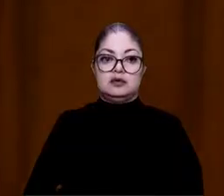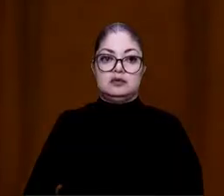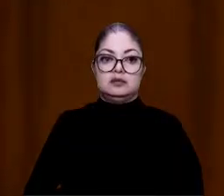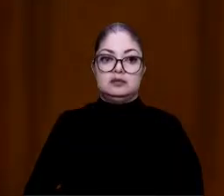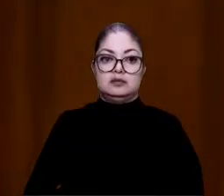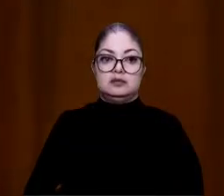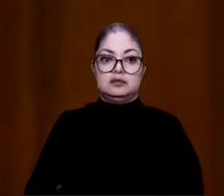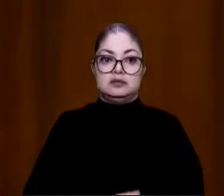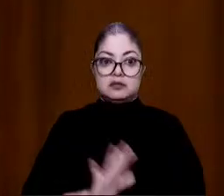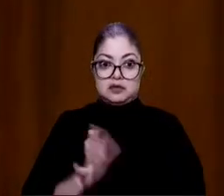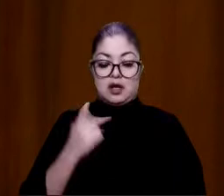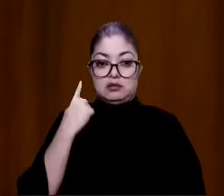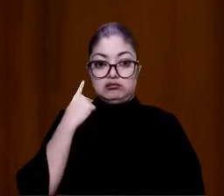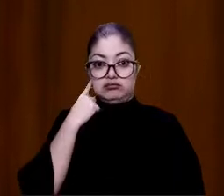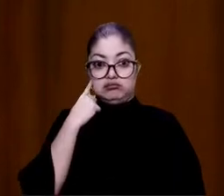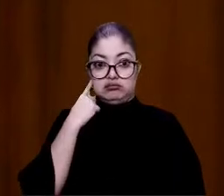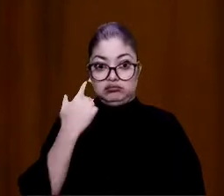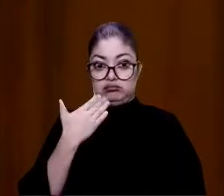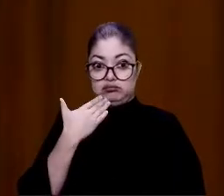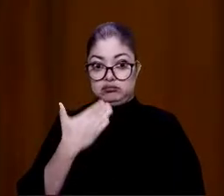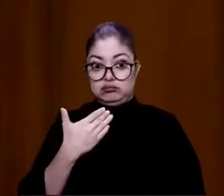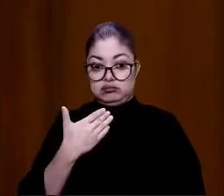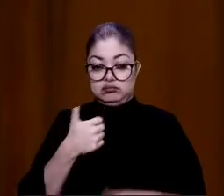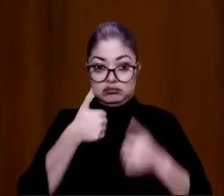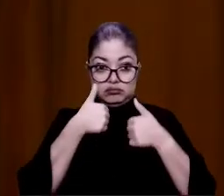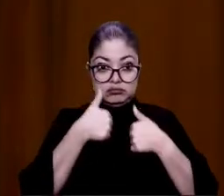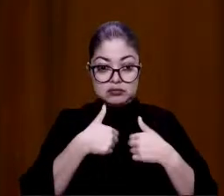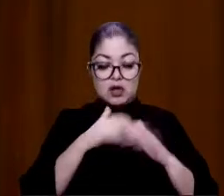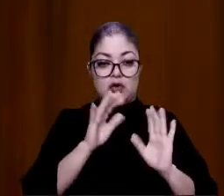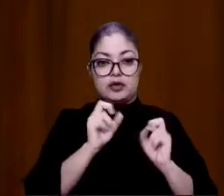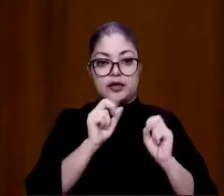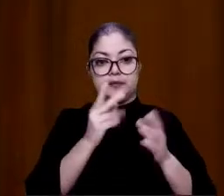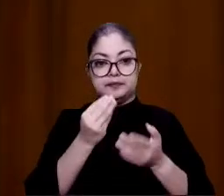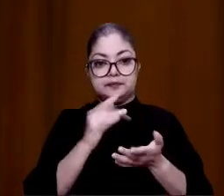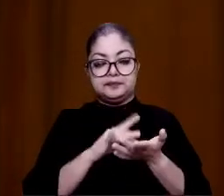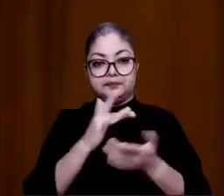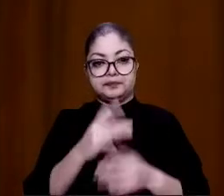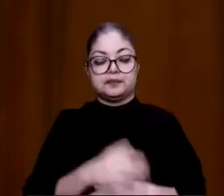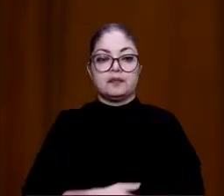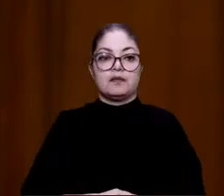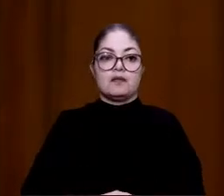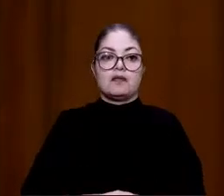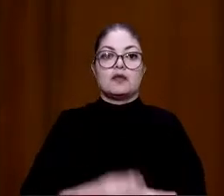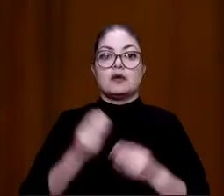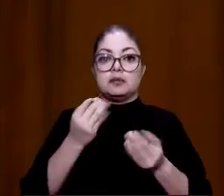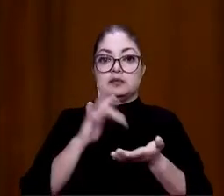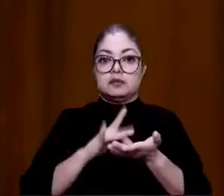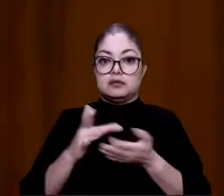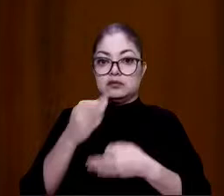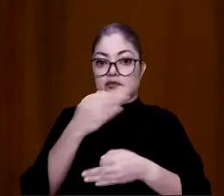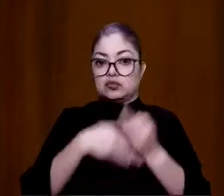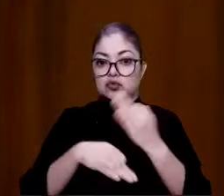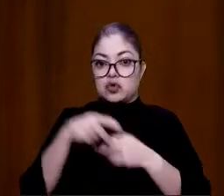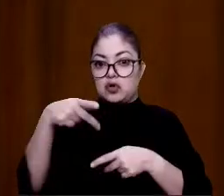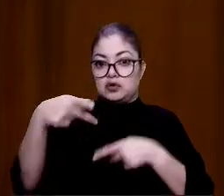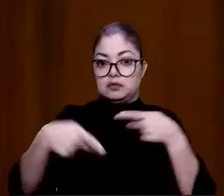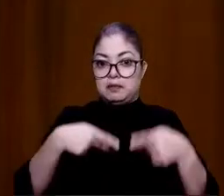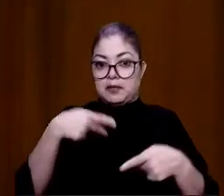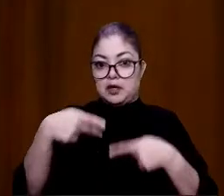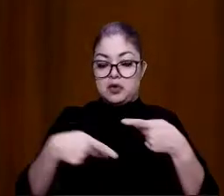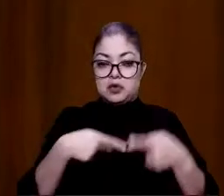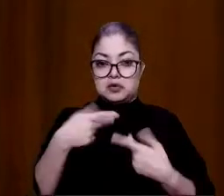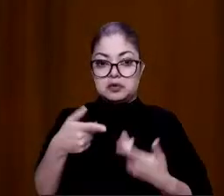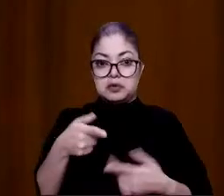¿Ya se escucha mejor? Sí, muchas gracias. Muchas gracias a todos por sus preguntas.